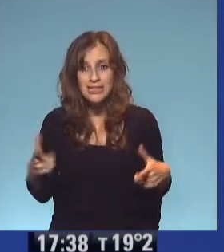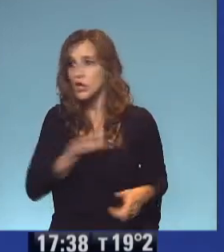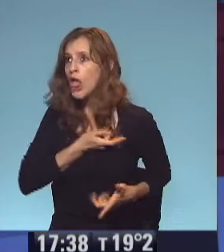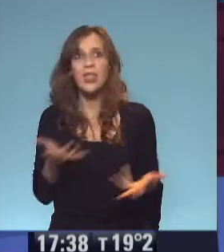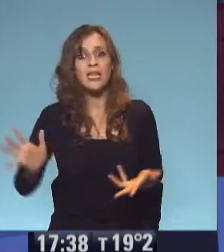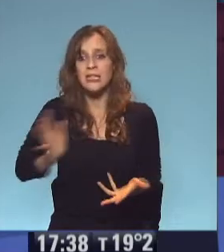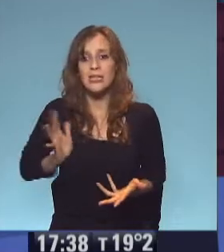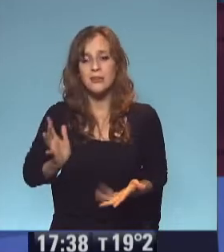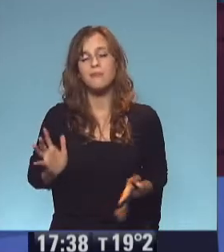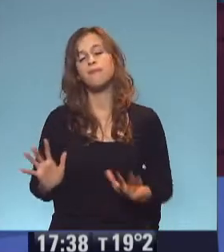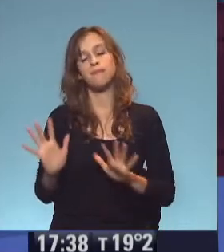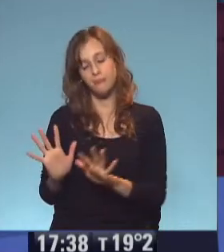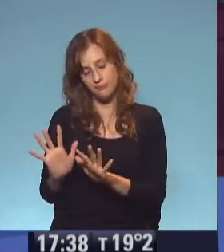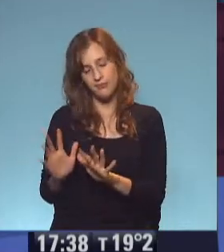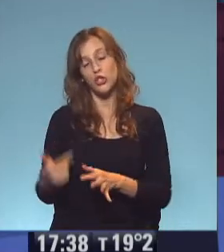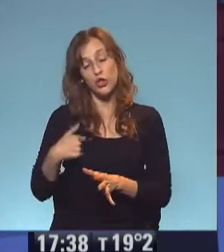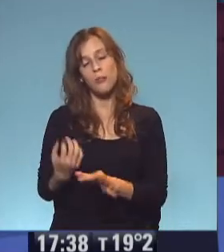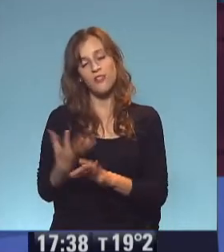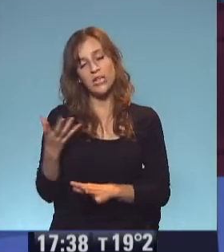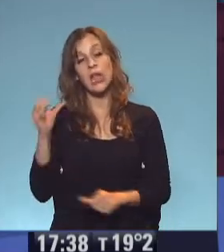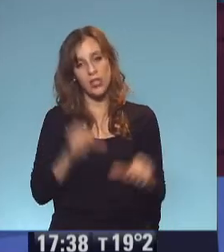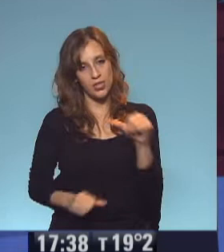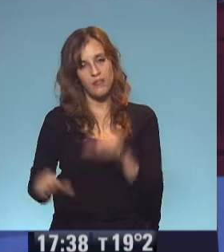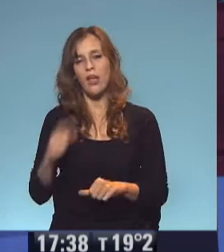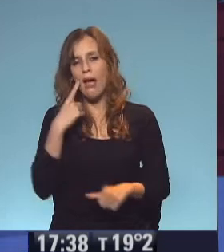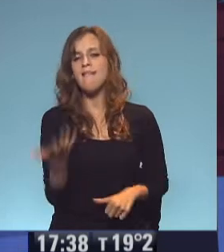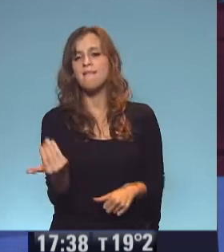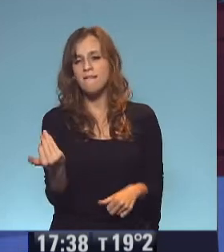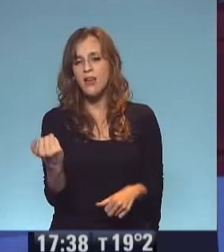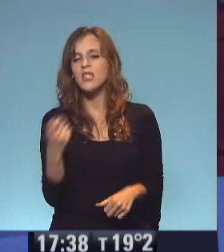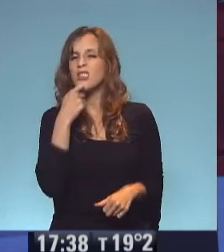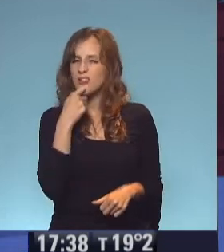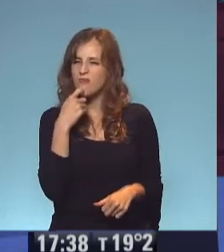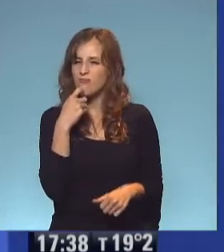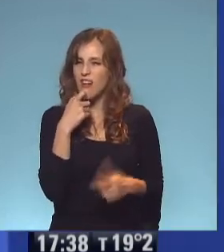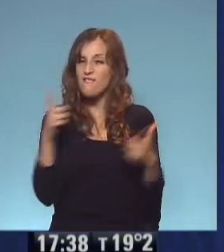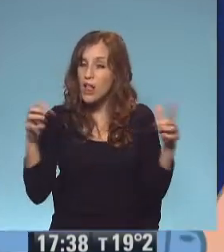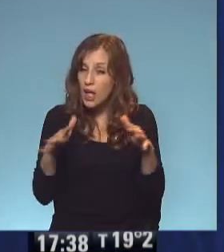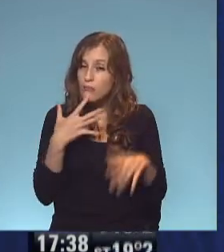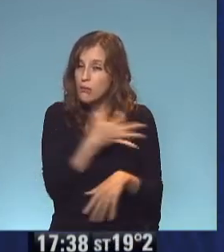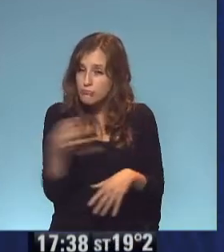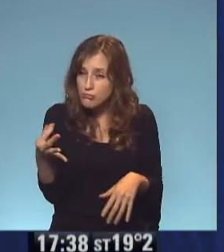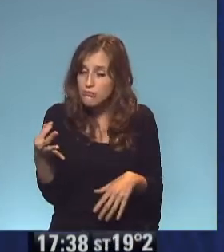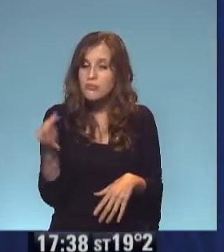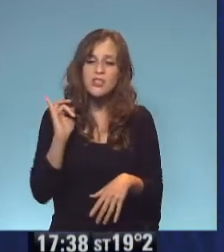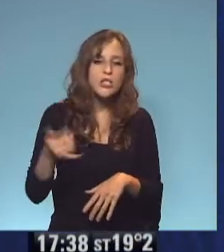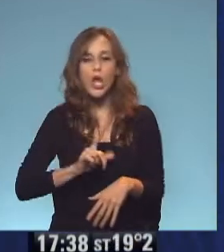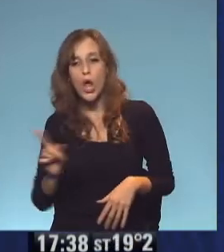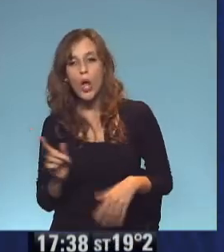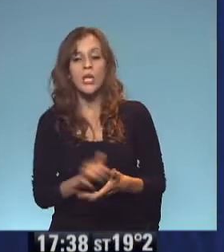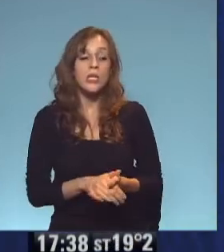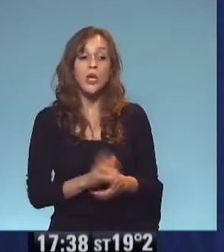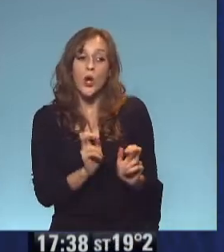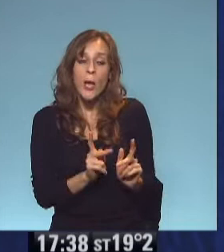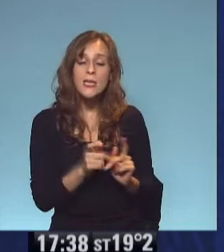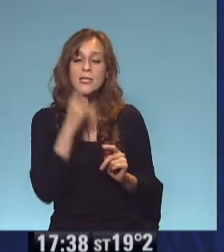¡Momento! Yo soy científica y quiero investigar si realmente son fantasmas. Está bien, pero si mañana